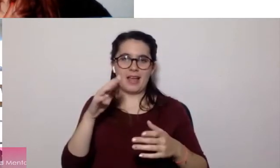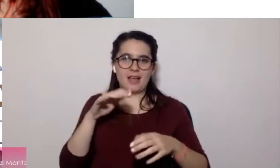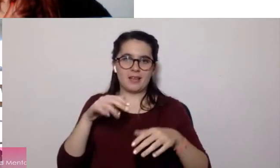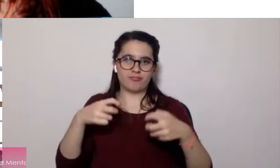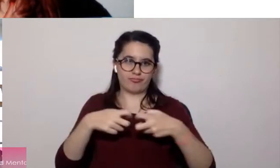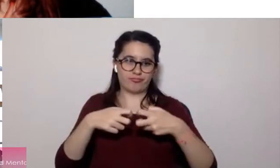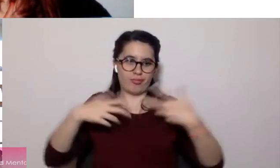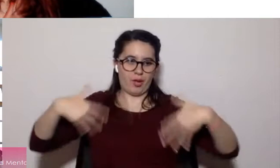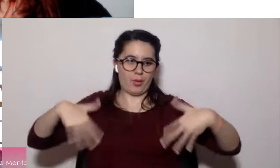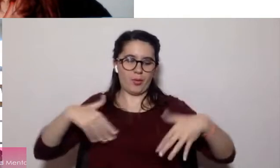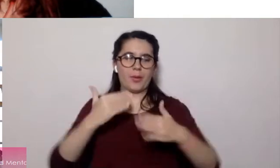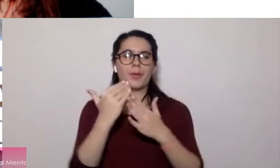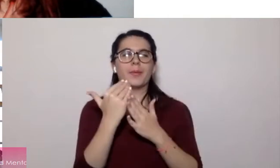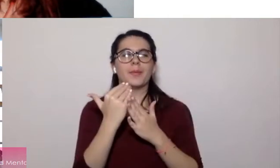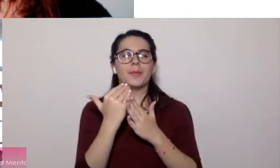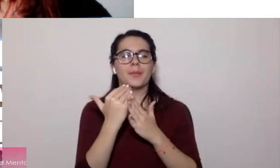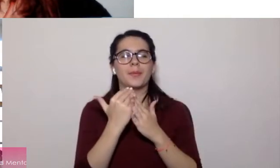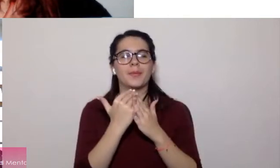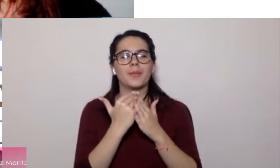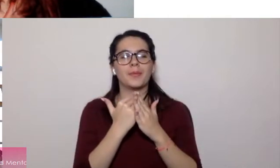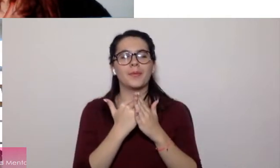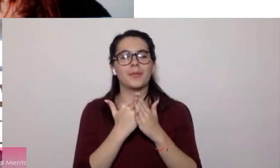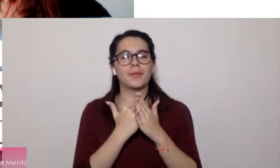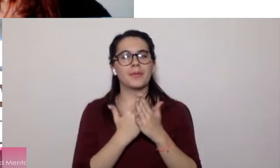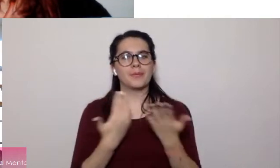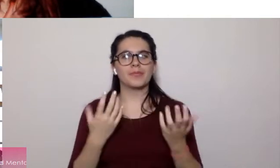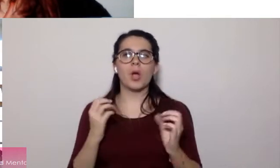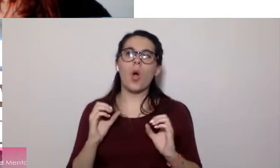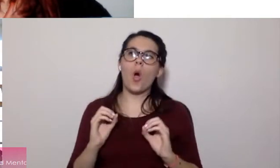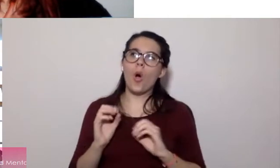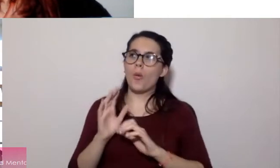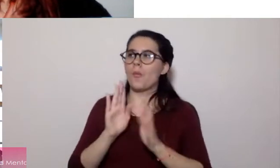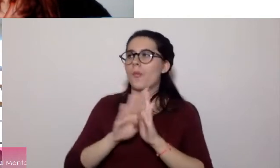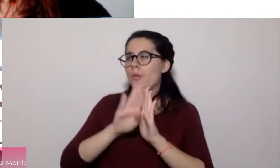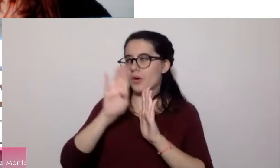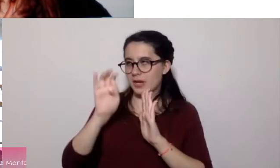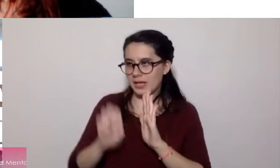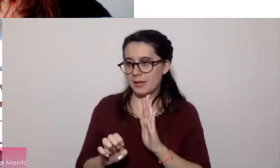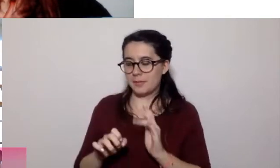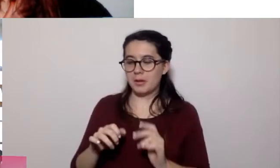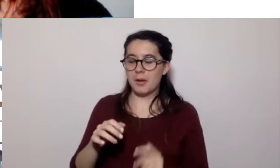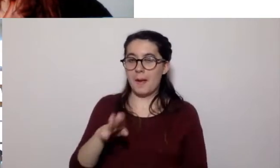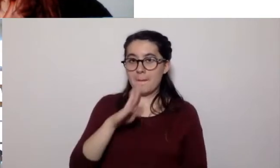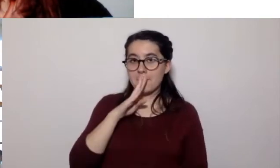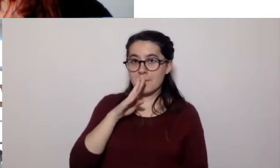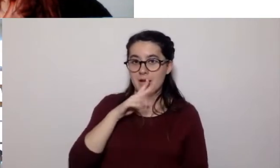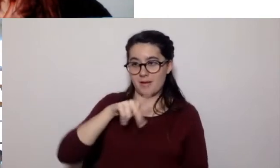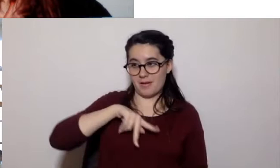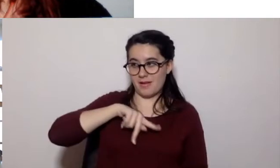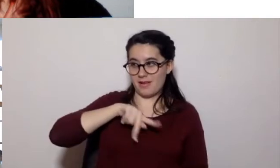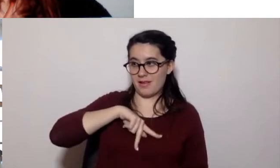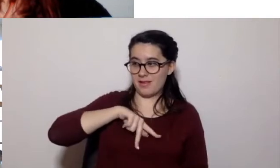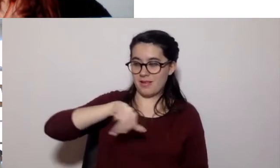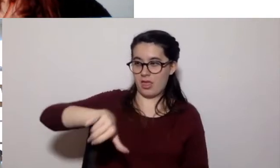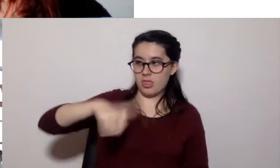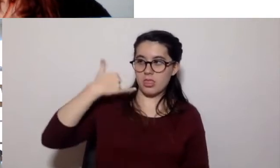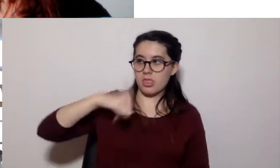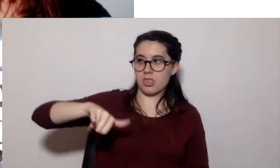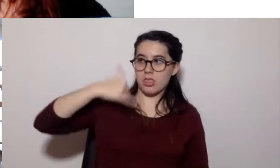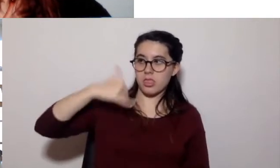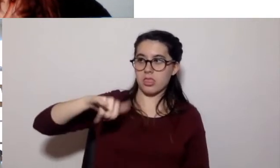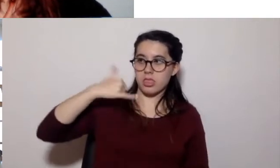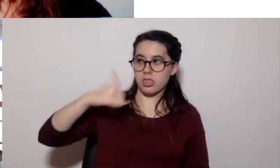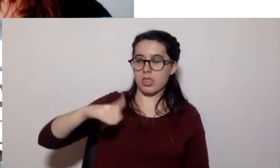¿no? Si yo sé que mi mamá me va a hablar 8 veces, está fuera de mi control las veces que me va a